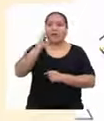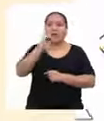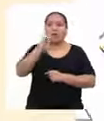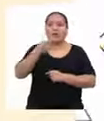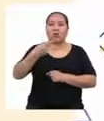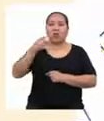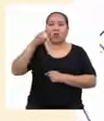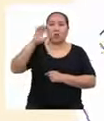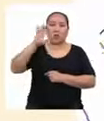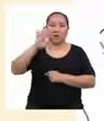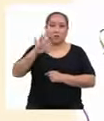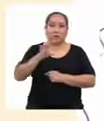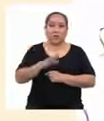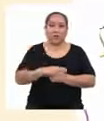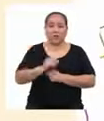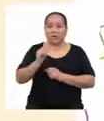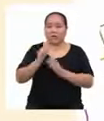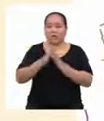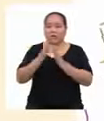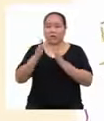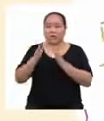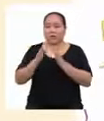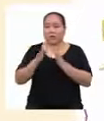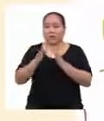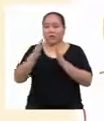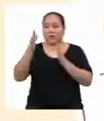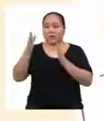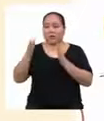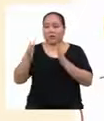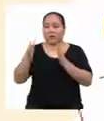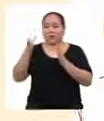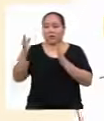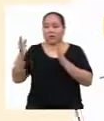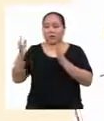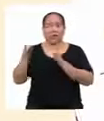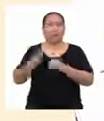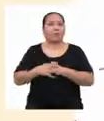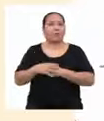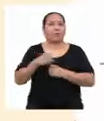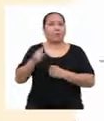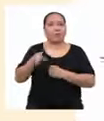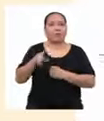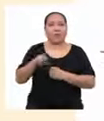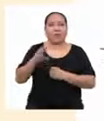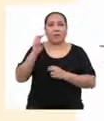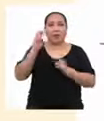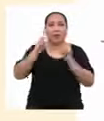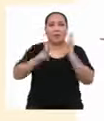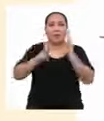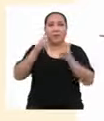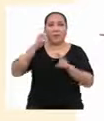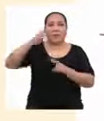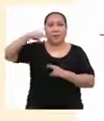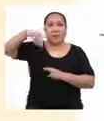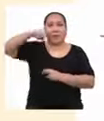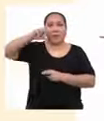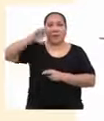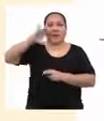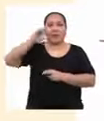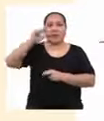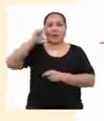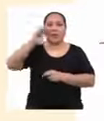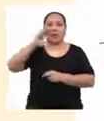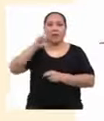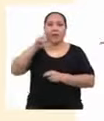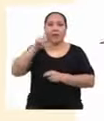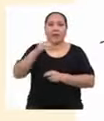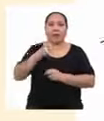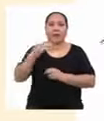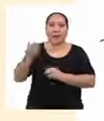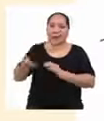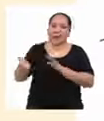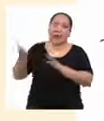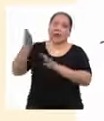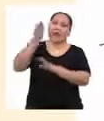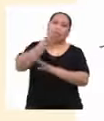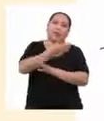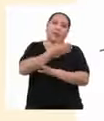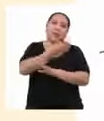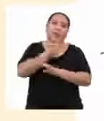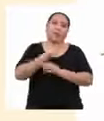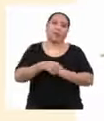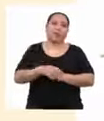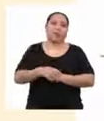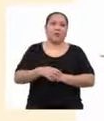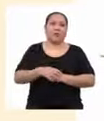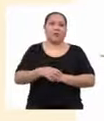que es nuestro ancho de clase. Entonces, para calcular la marca de clase anterior a nuestra primera marca de